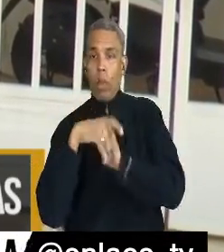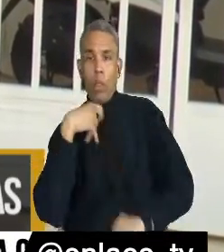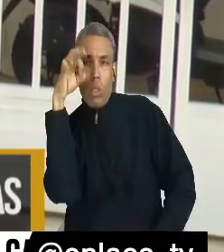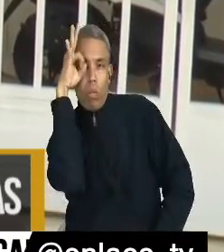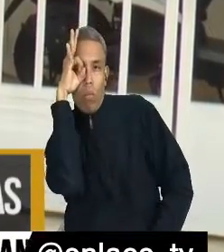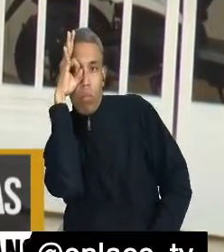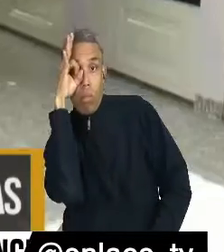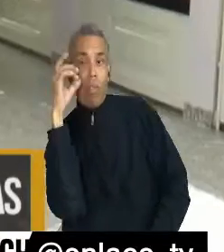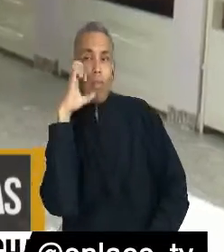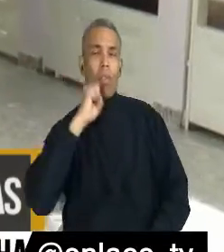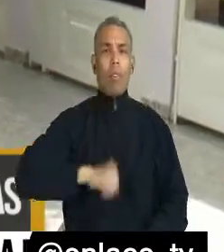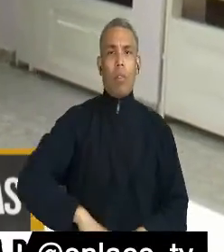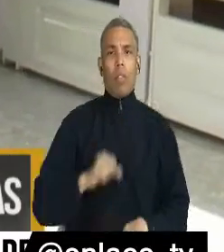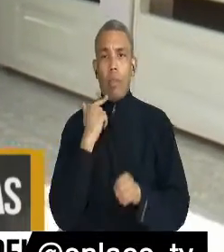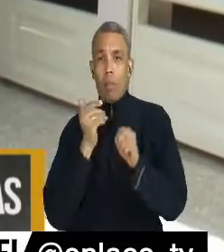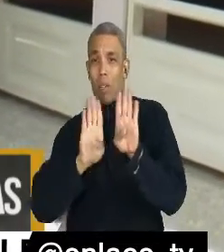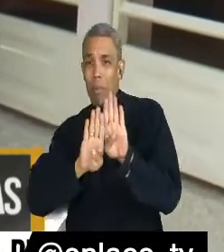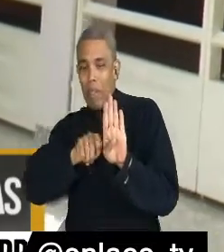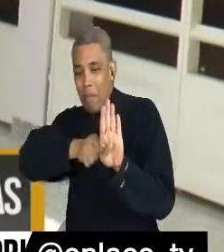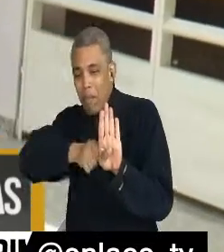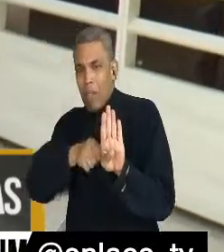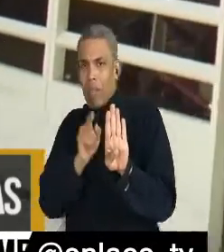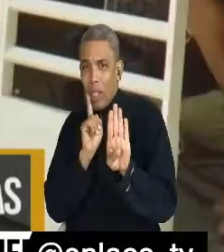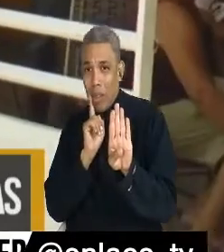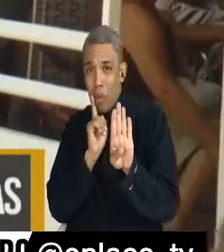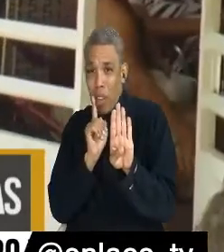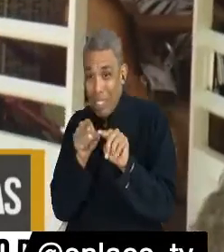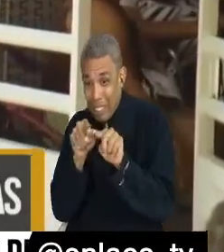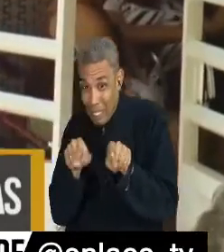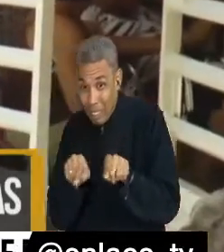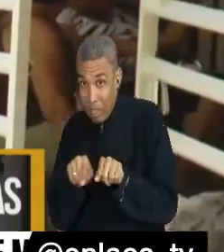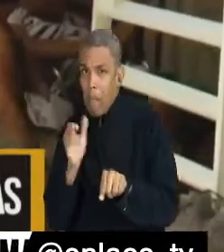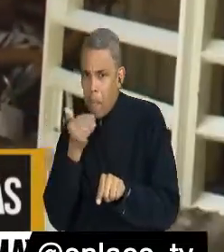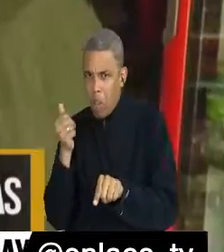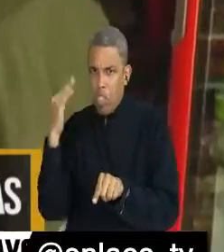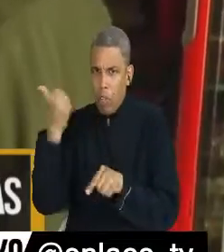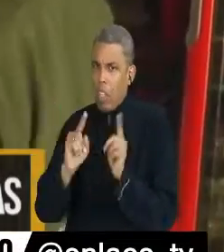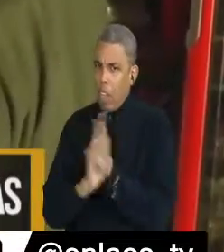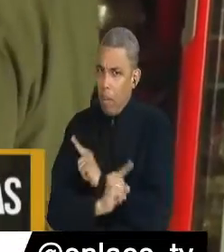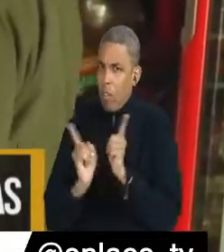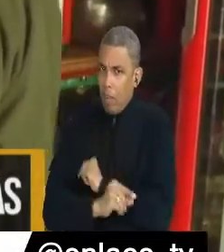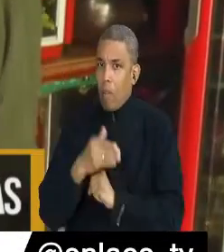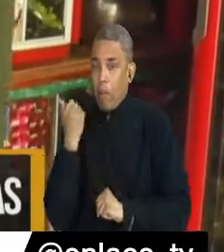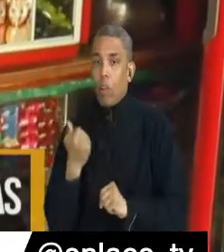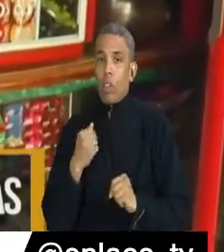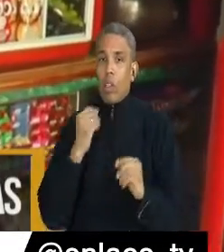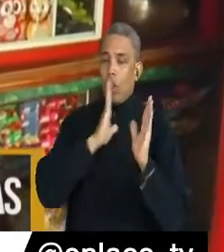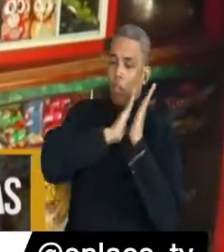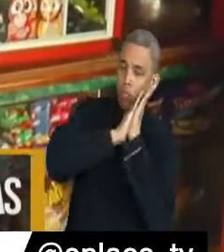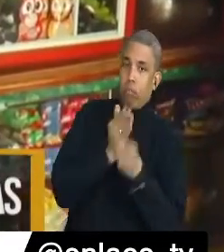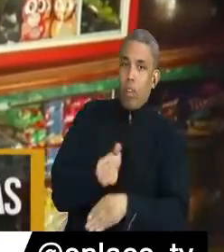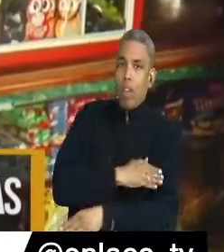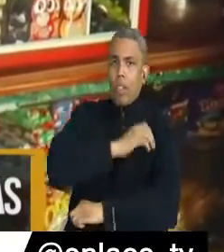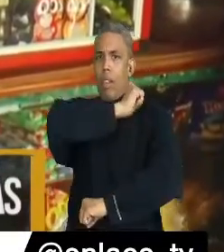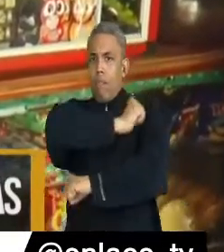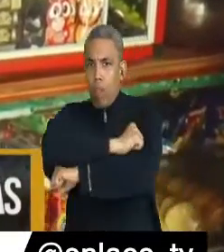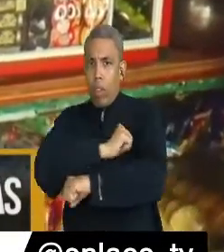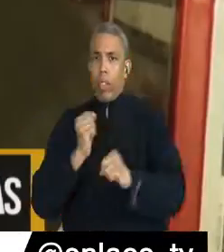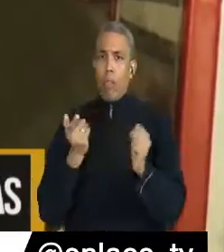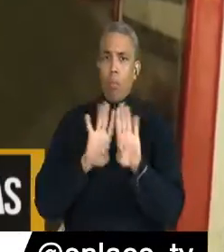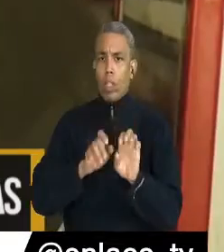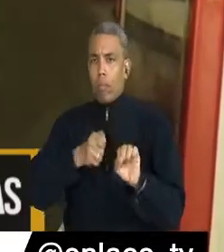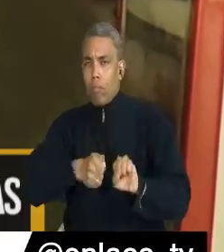corto tiempo cambie las cerraduras en las noches asegúrese que puertas y ventanas queden perfectamente cerradas mantenga una buena iluminación en la